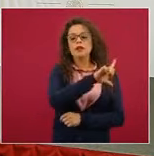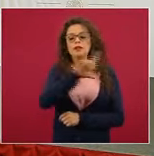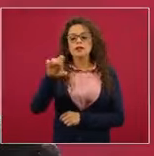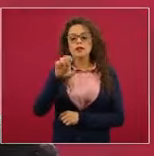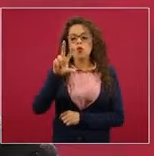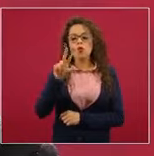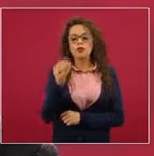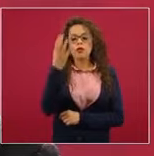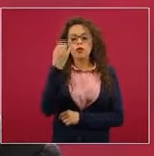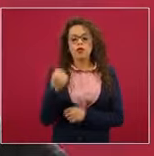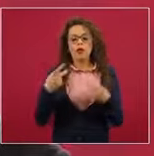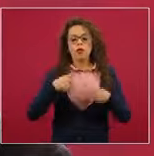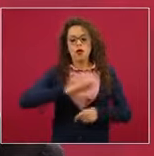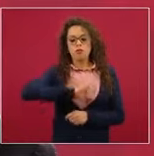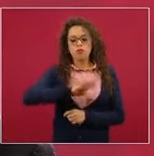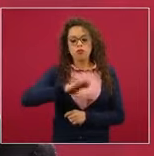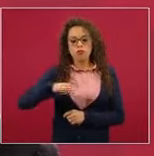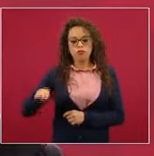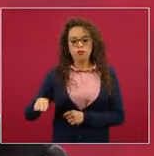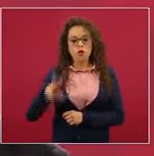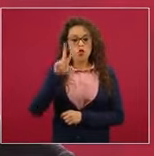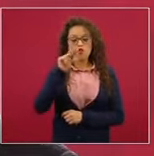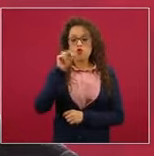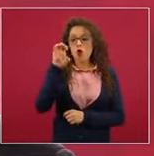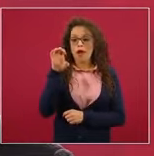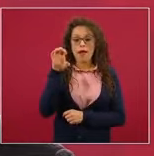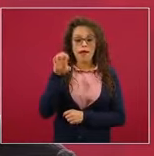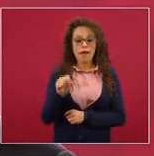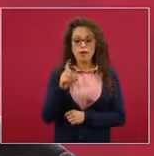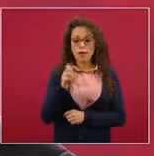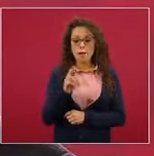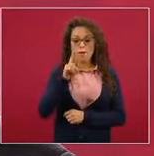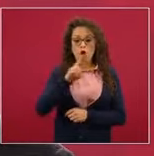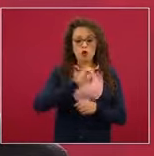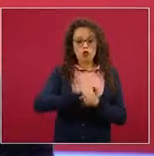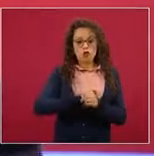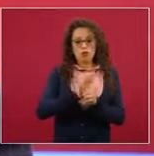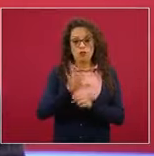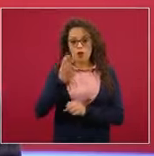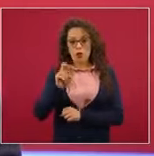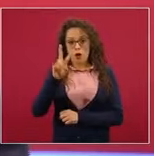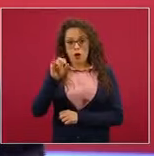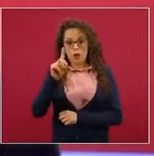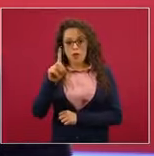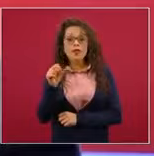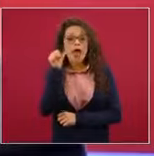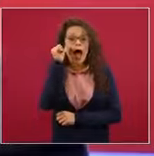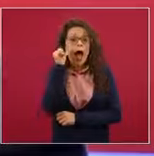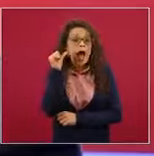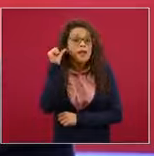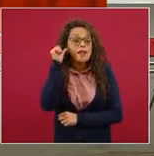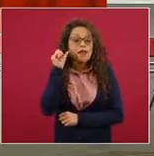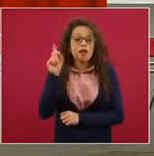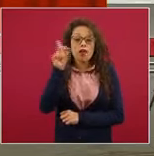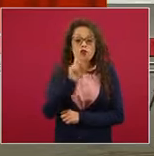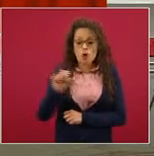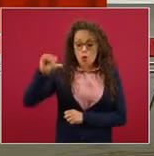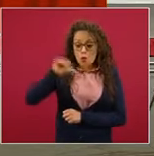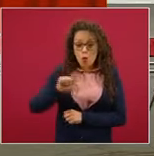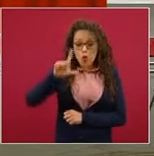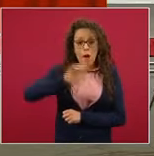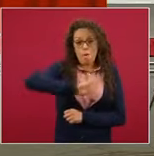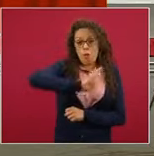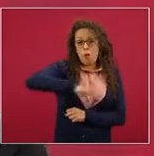2.789 defunciones. No son defunciones por COVID que ocurrieron entre ayer domingo y hoy